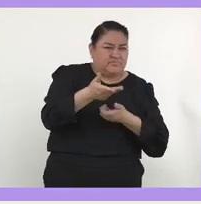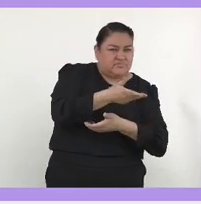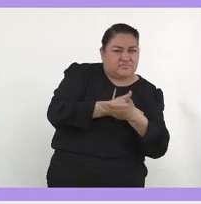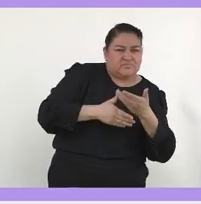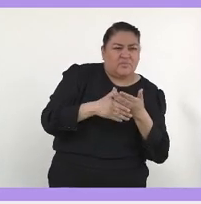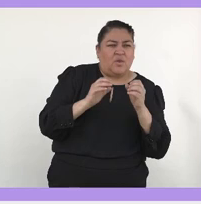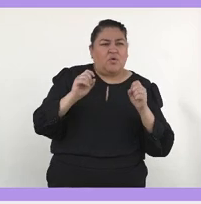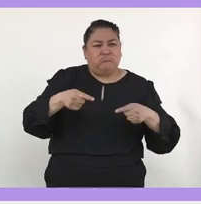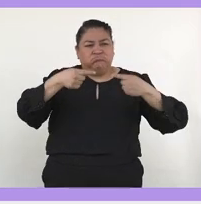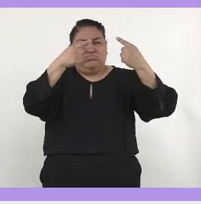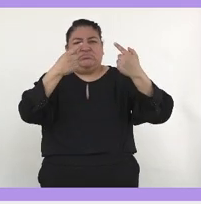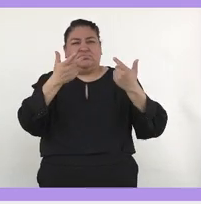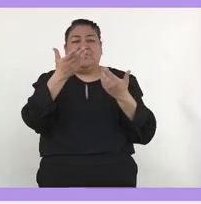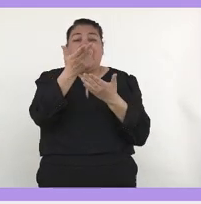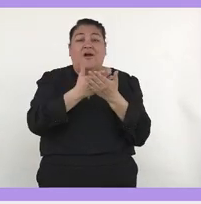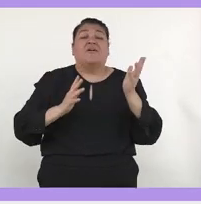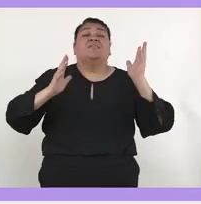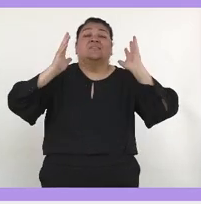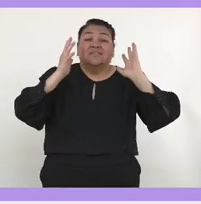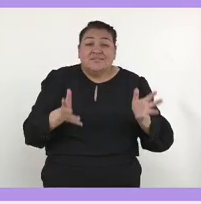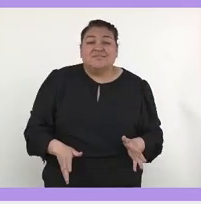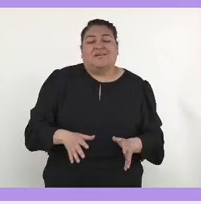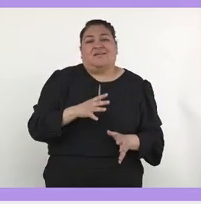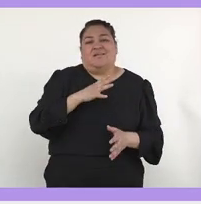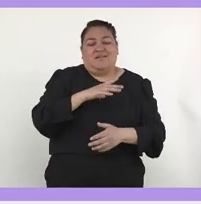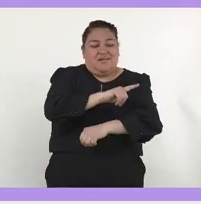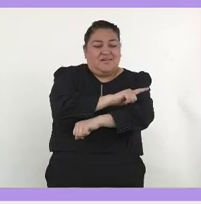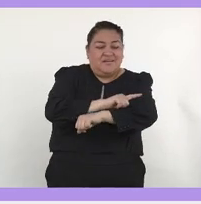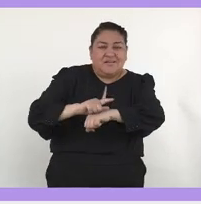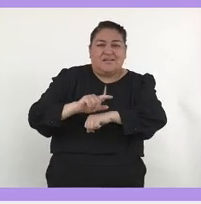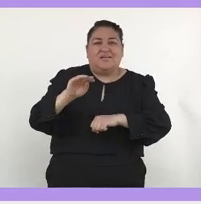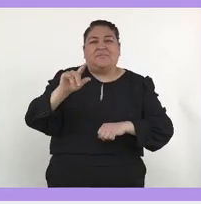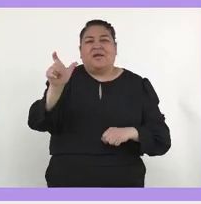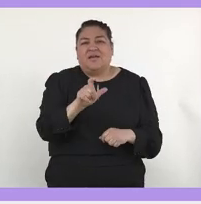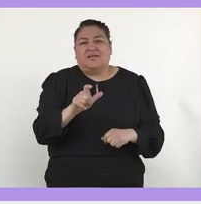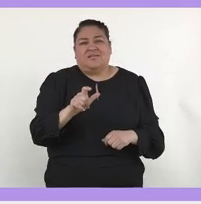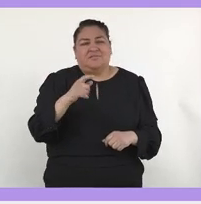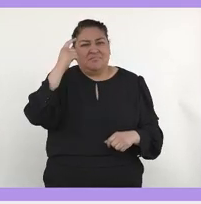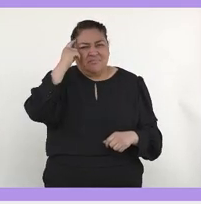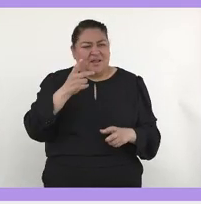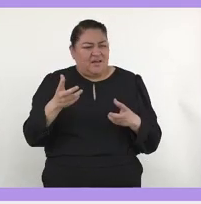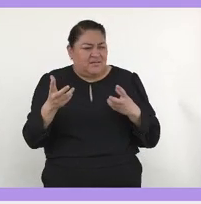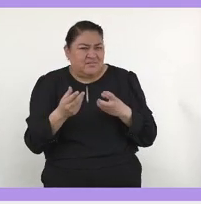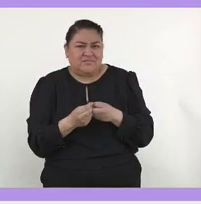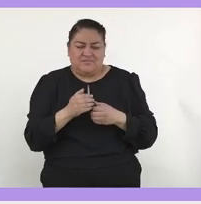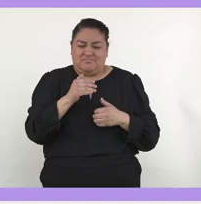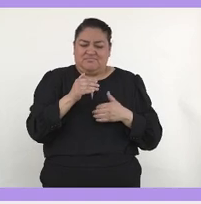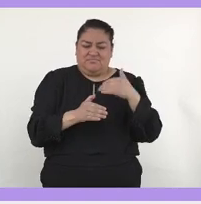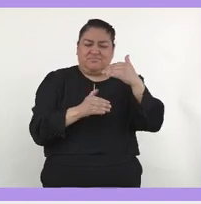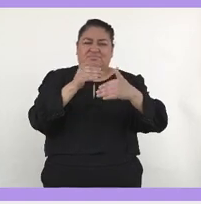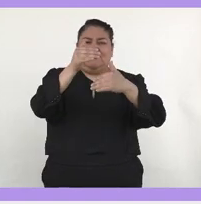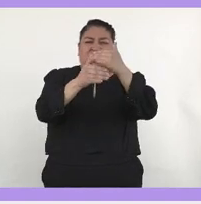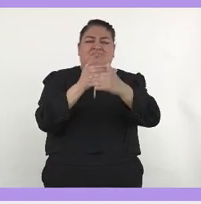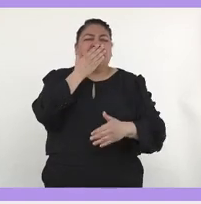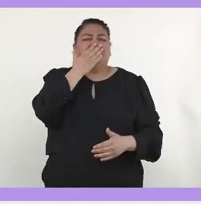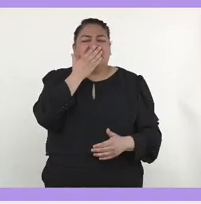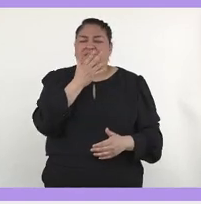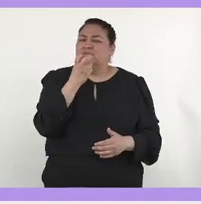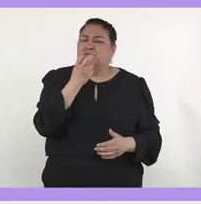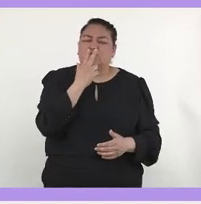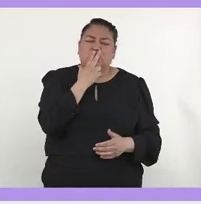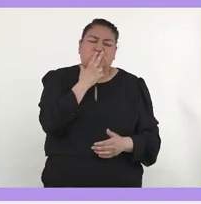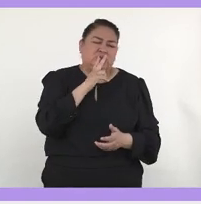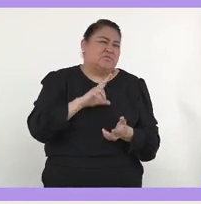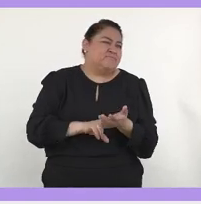luchar y hoy lo vemos materializado y hoy vemos un entorno que está dispuesto a pelear con nosotras y eso creo que es invaluable